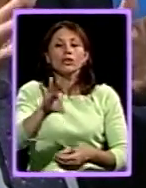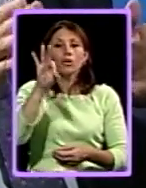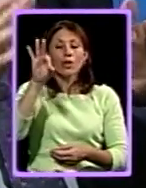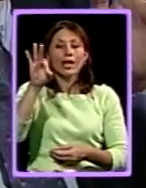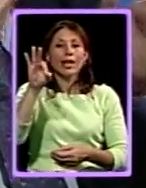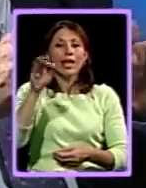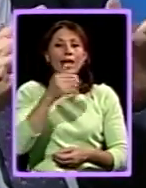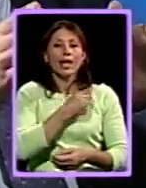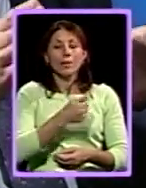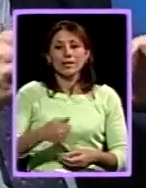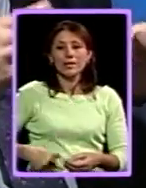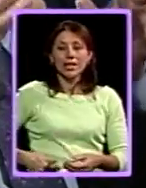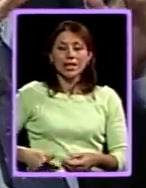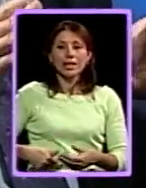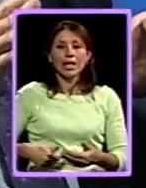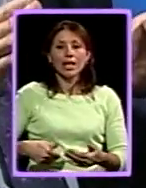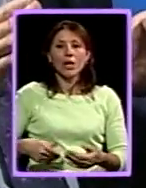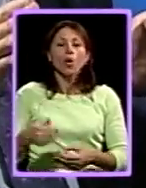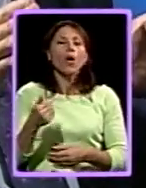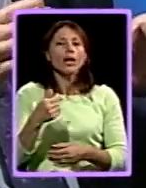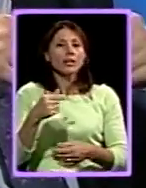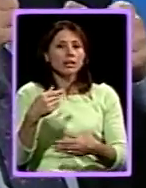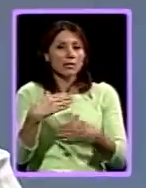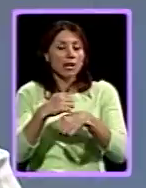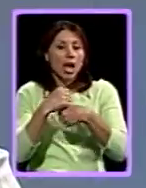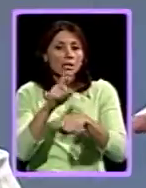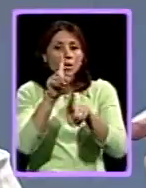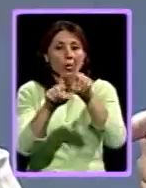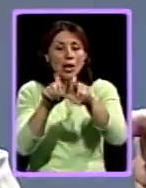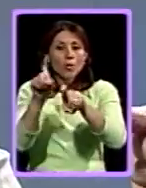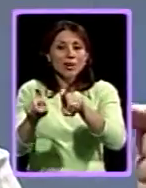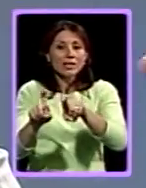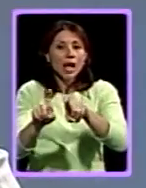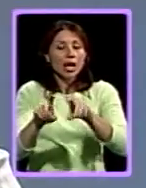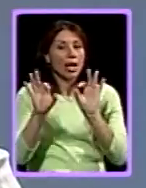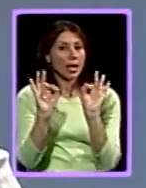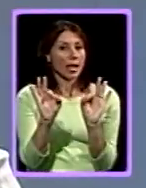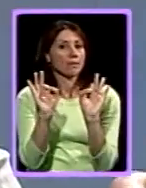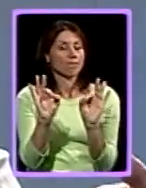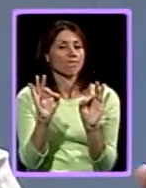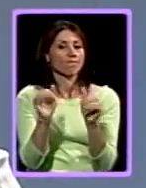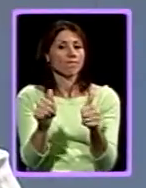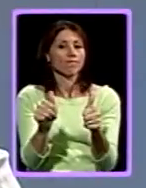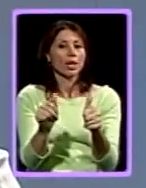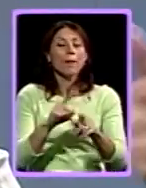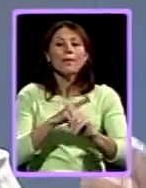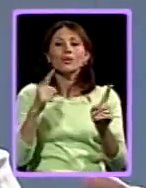hizo una encuesta que, hasta donde yo entiendo, estaba bien hecha, nada más que telefónica, y el